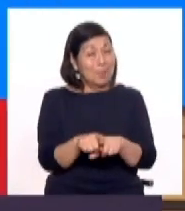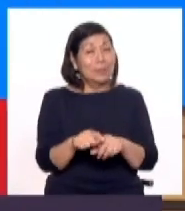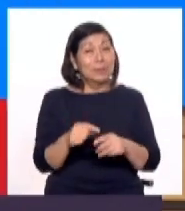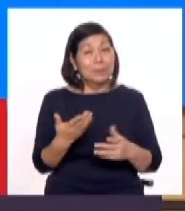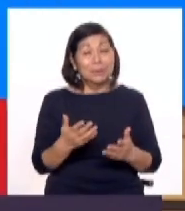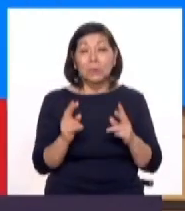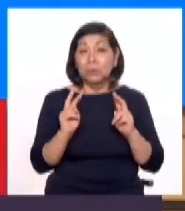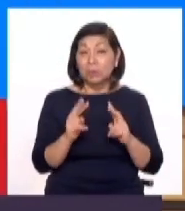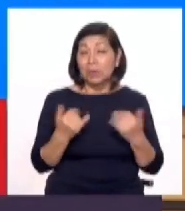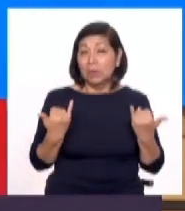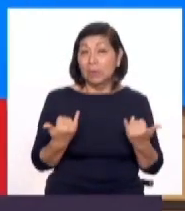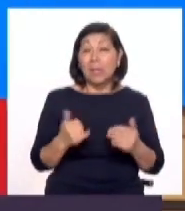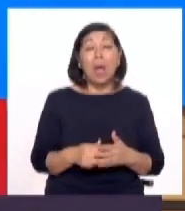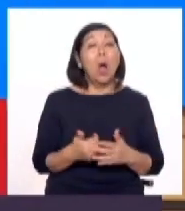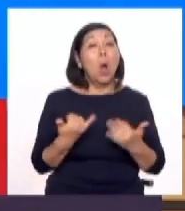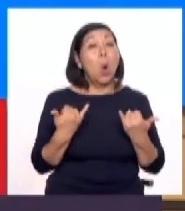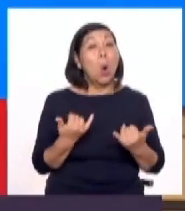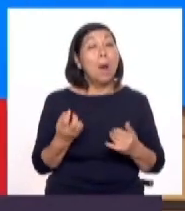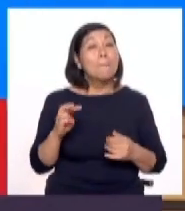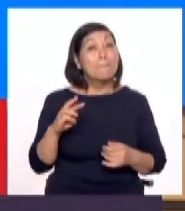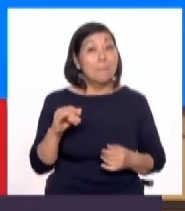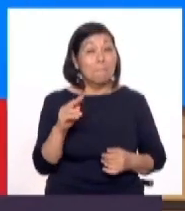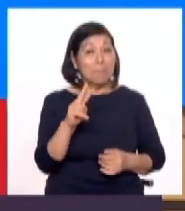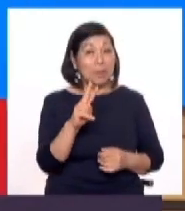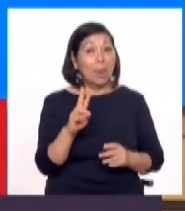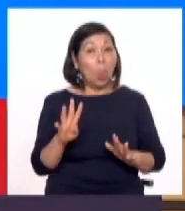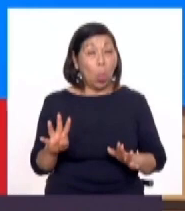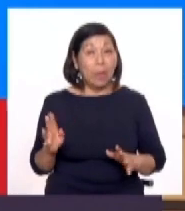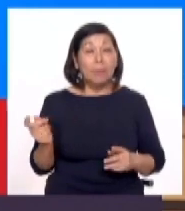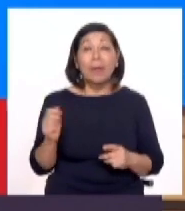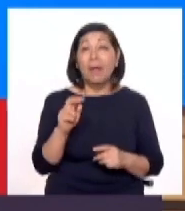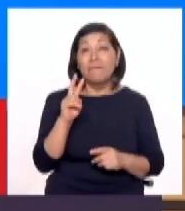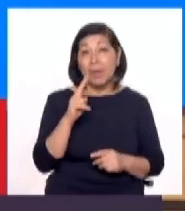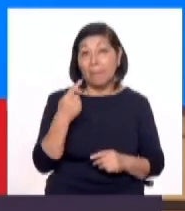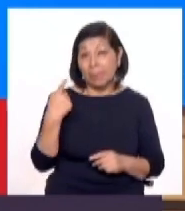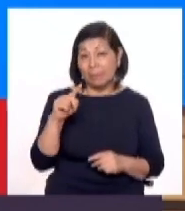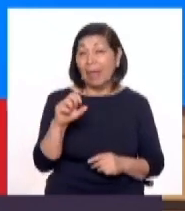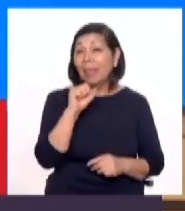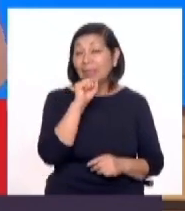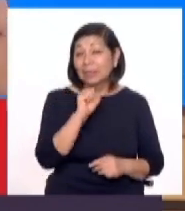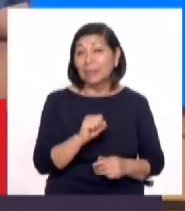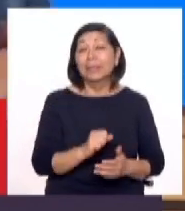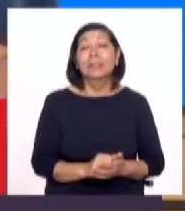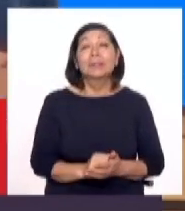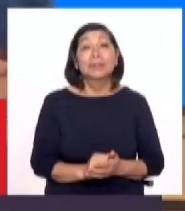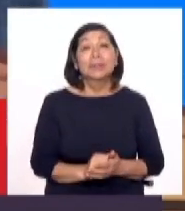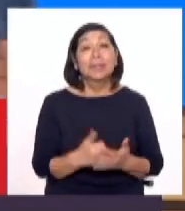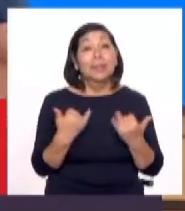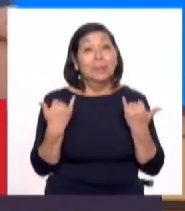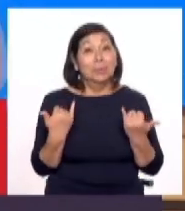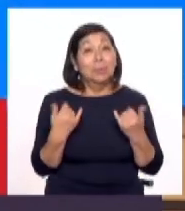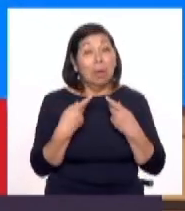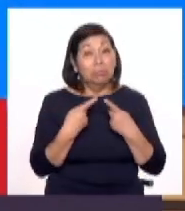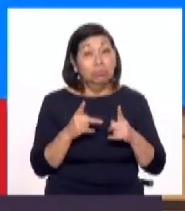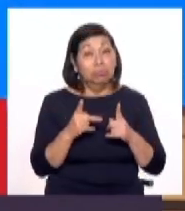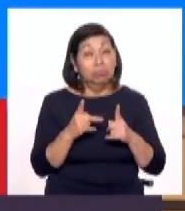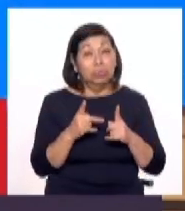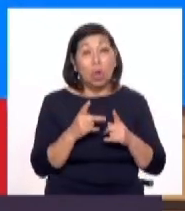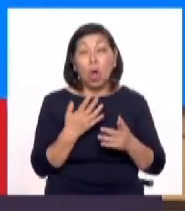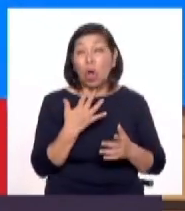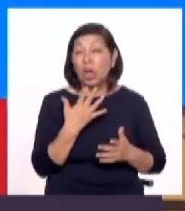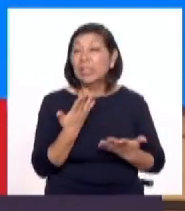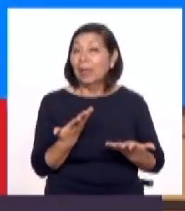estar vigente desde el día de hoy miércoles 29 hasta el viernes primero de diciembre recordemos que este es un aviso de nivel